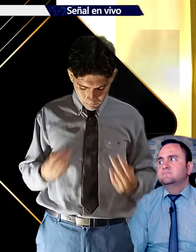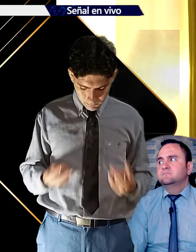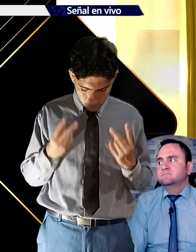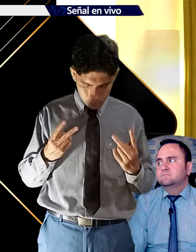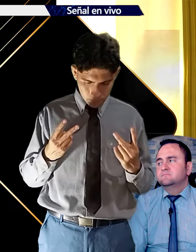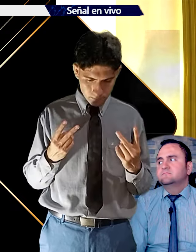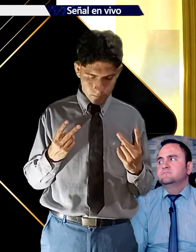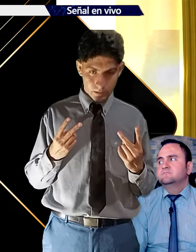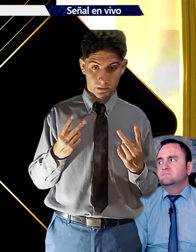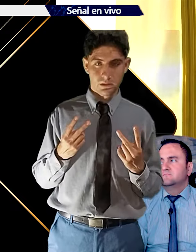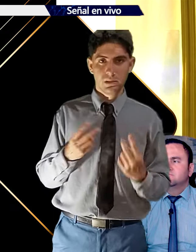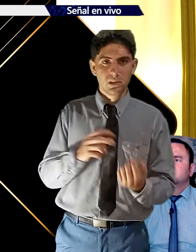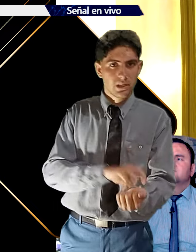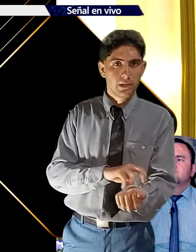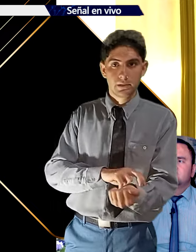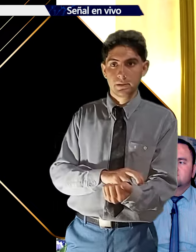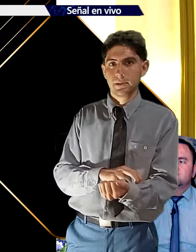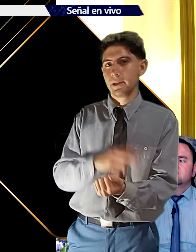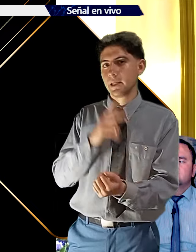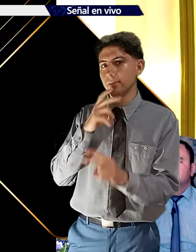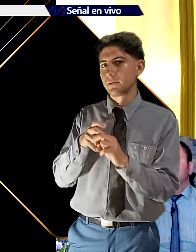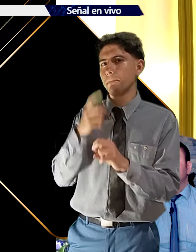papá borracho, mujeriego,